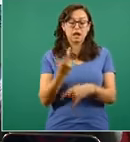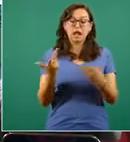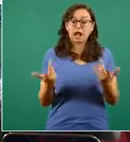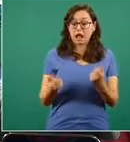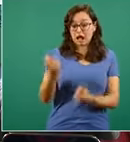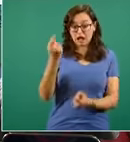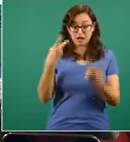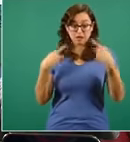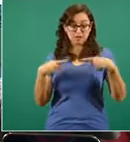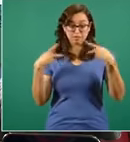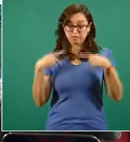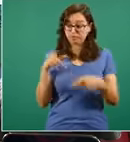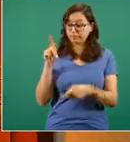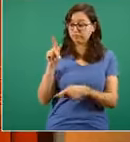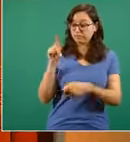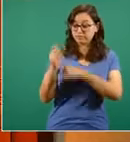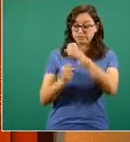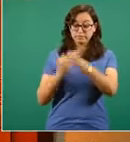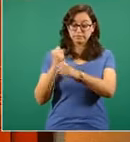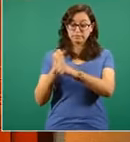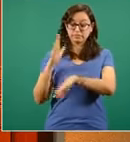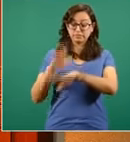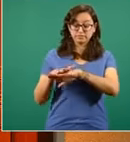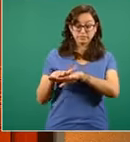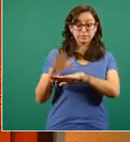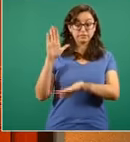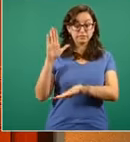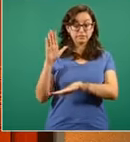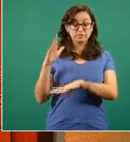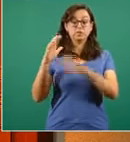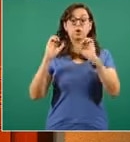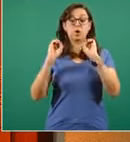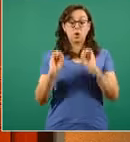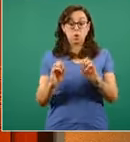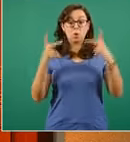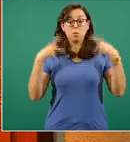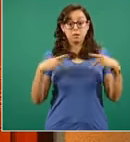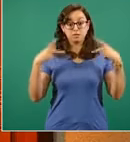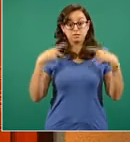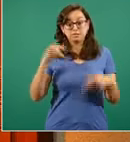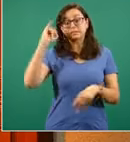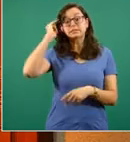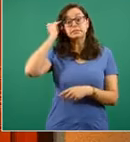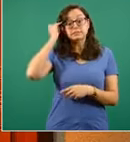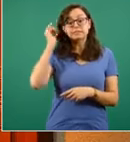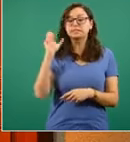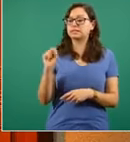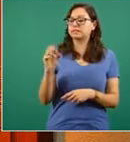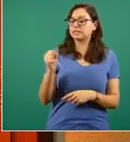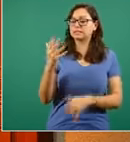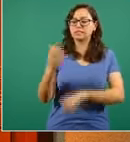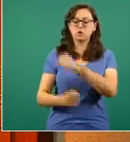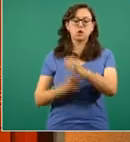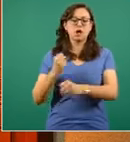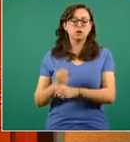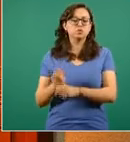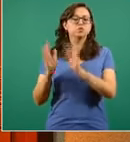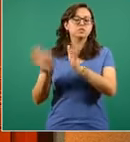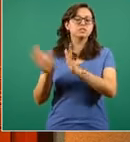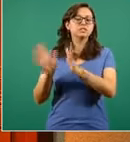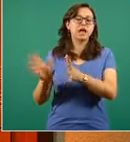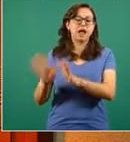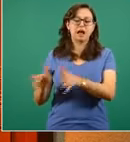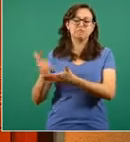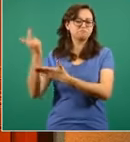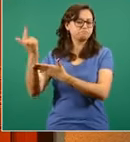70 años o más, o en el caso de las personas indígenas, 65 años o más, ya contamos con sus